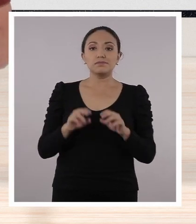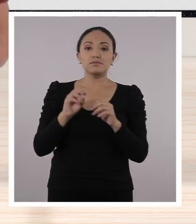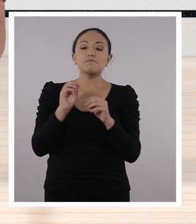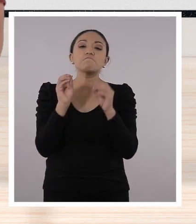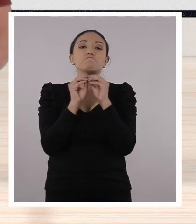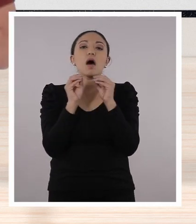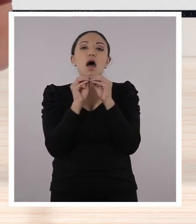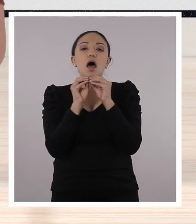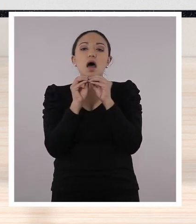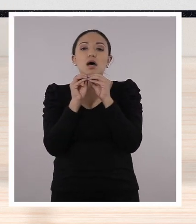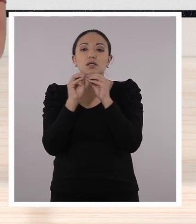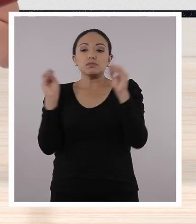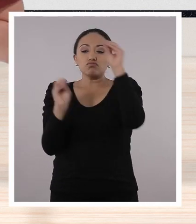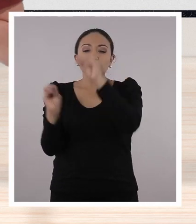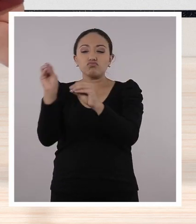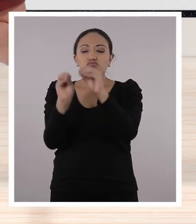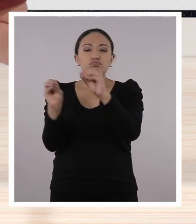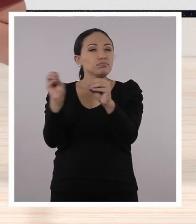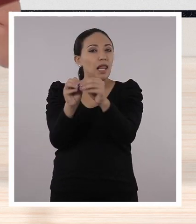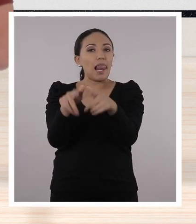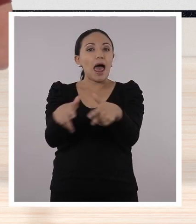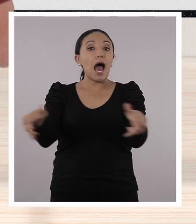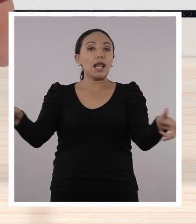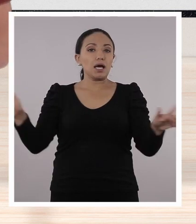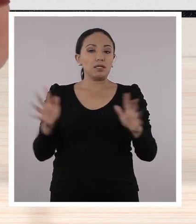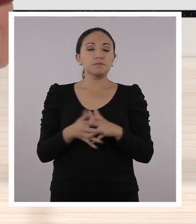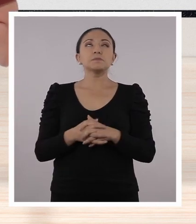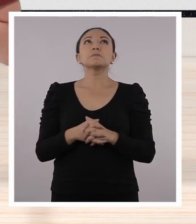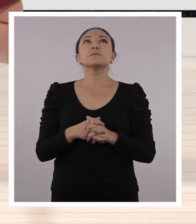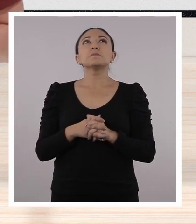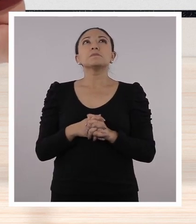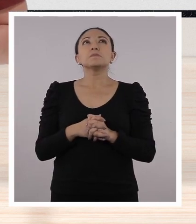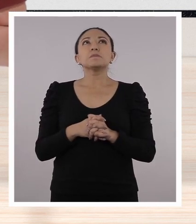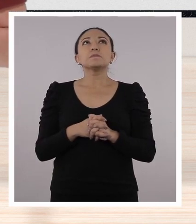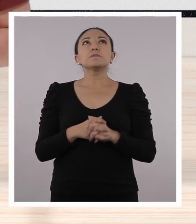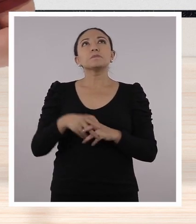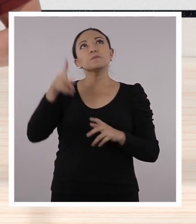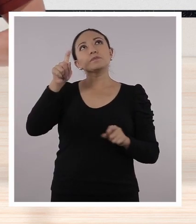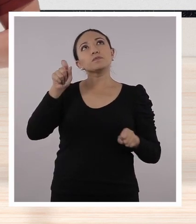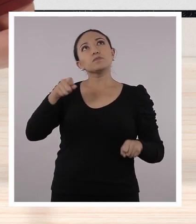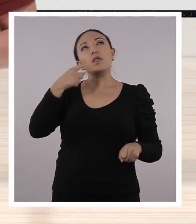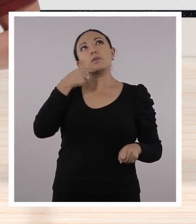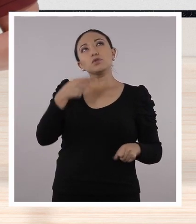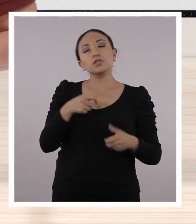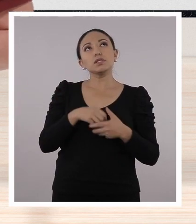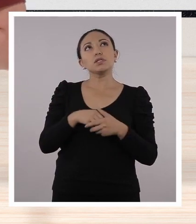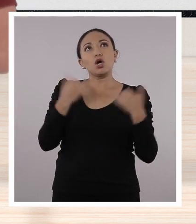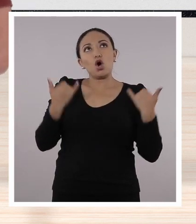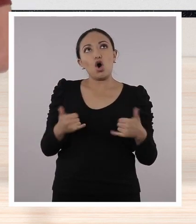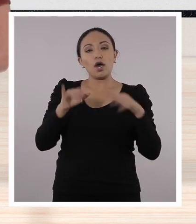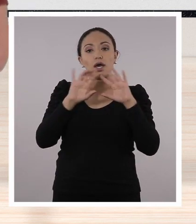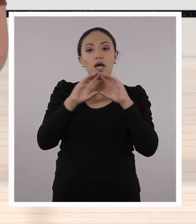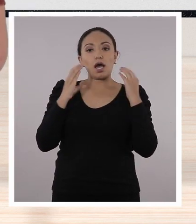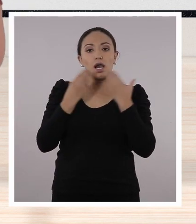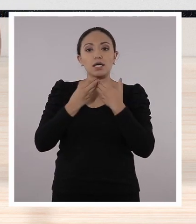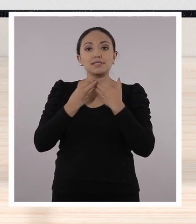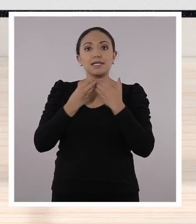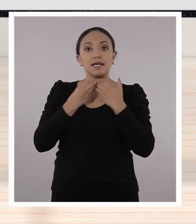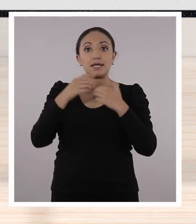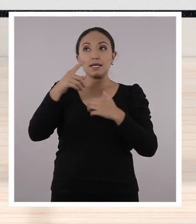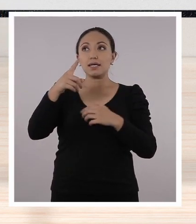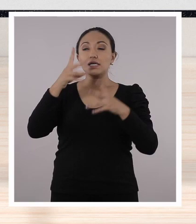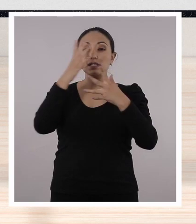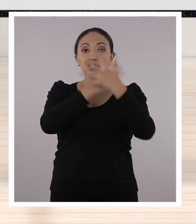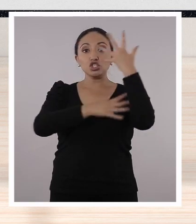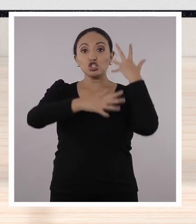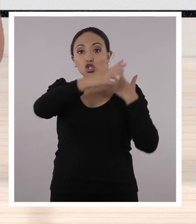Exacto, podemos escribirlo, si no podemos dialogarla en casa, una frase. A ver, una frase que nosotros podríamos decir de la clase de hoy es